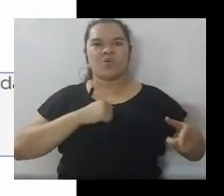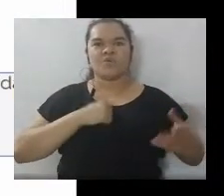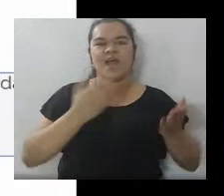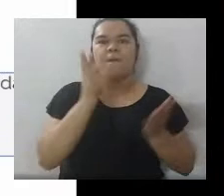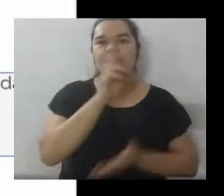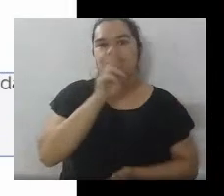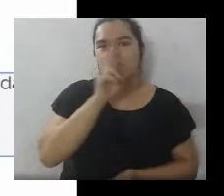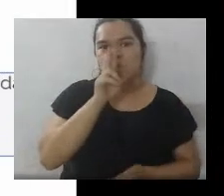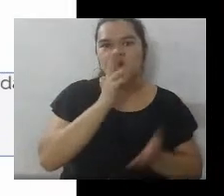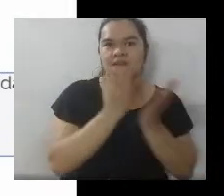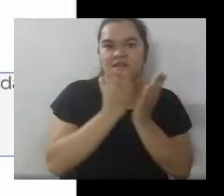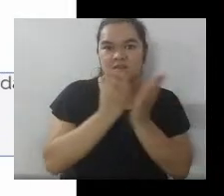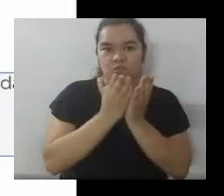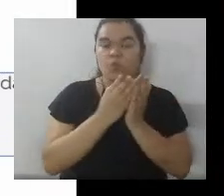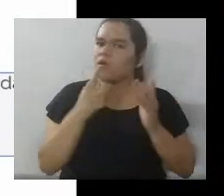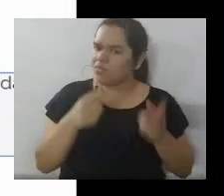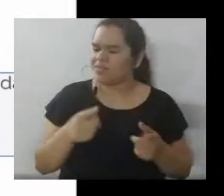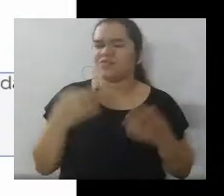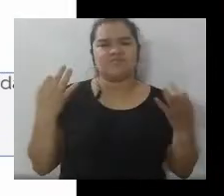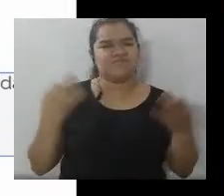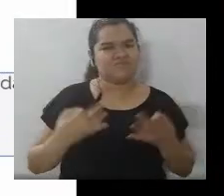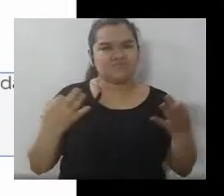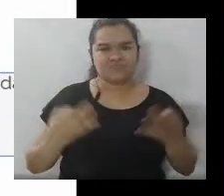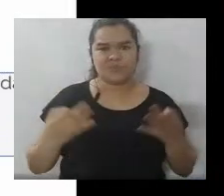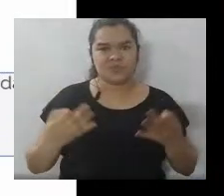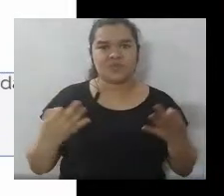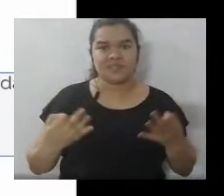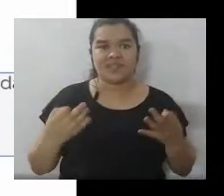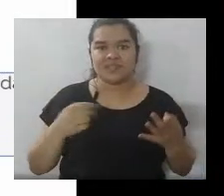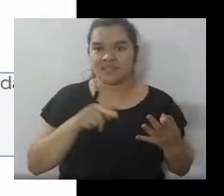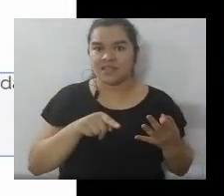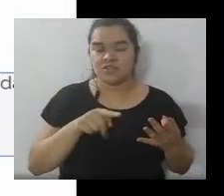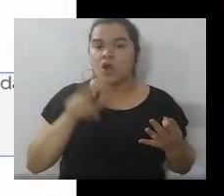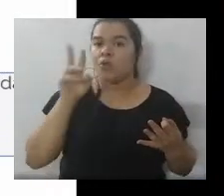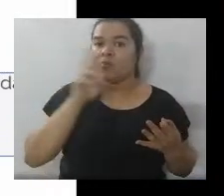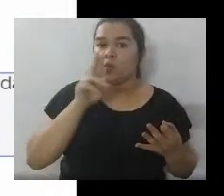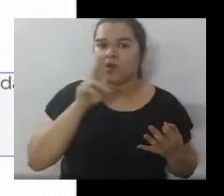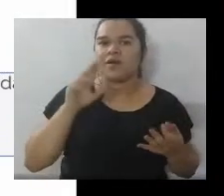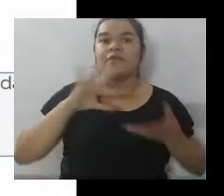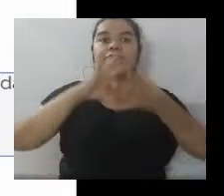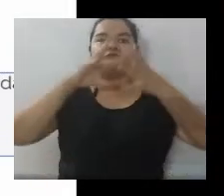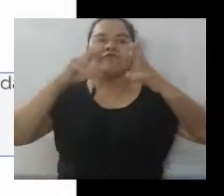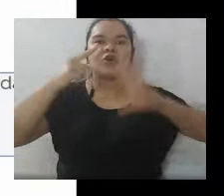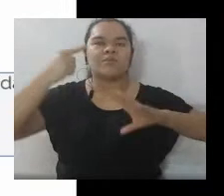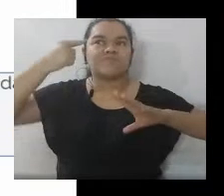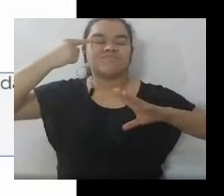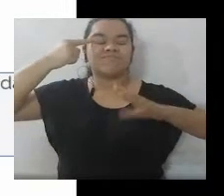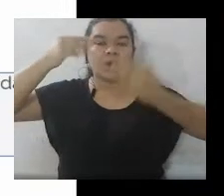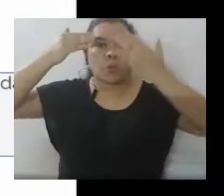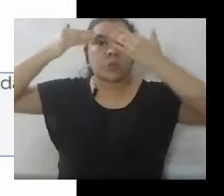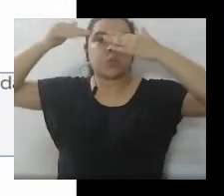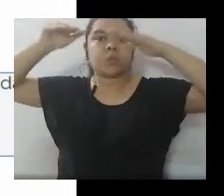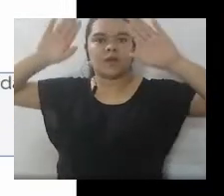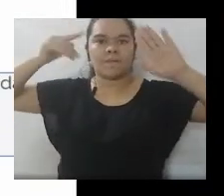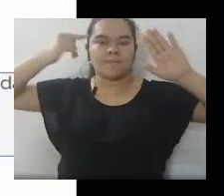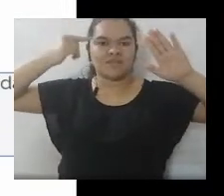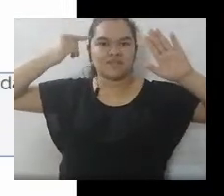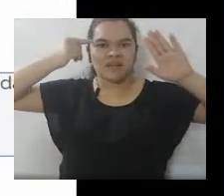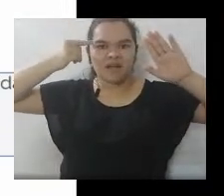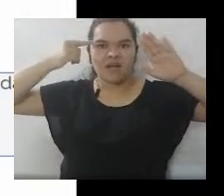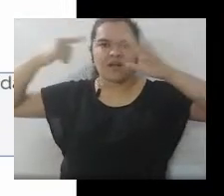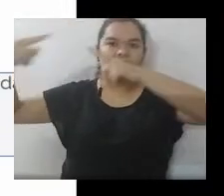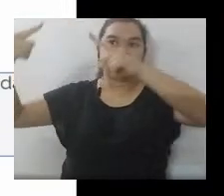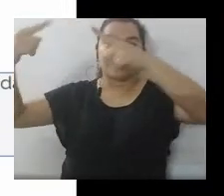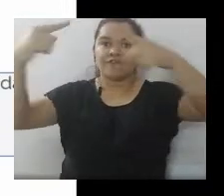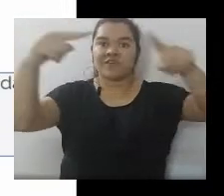realmente muy, muy bueno, y le dan un aporte totalmente distintivo y superador al nivel